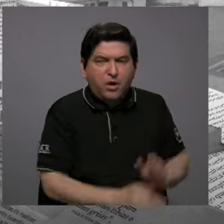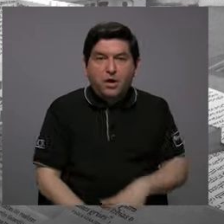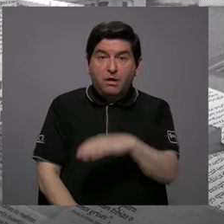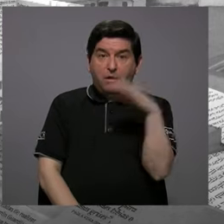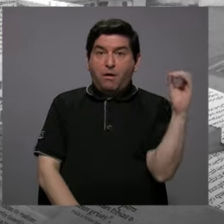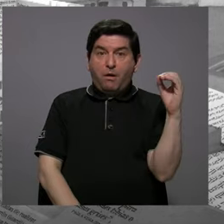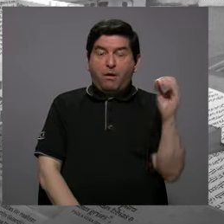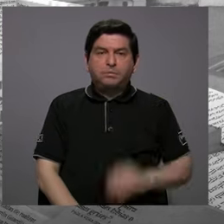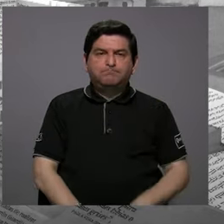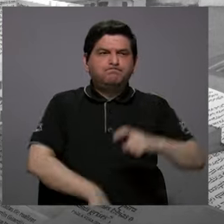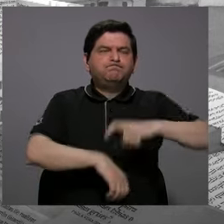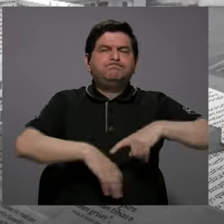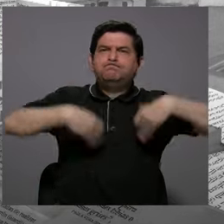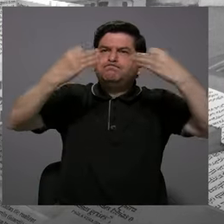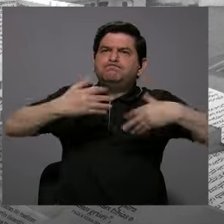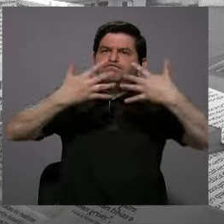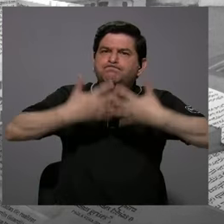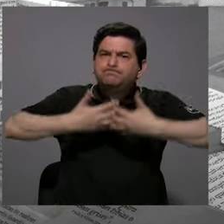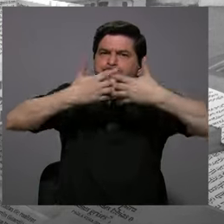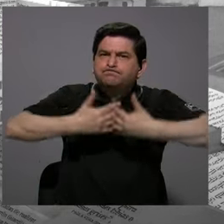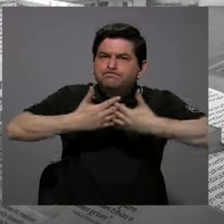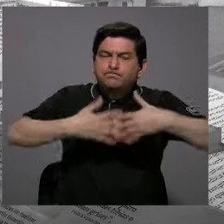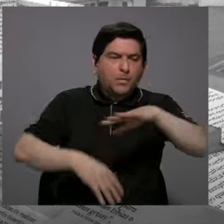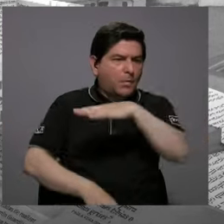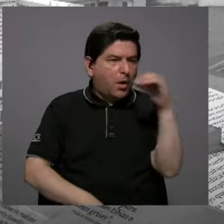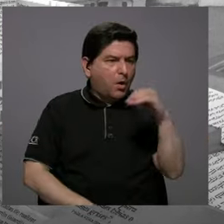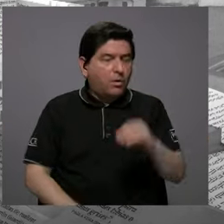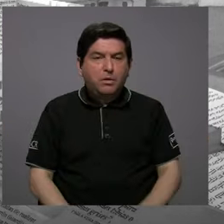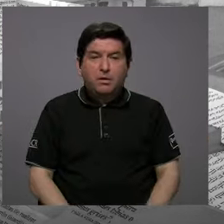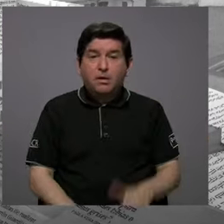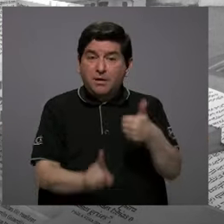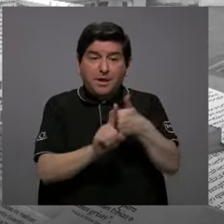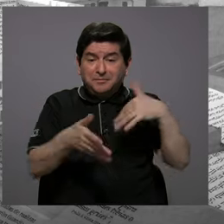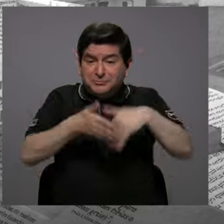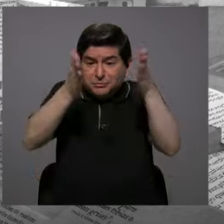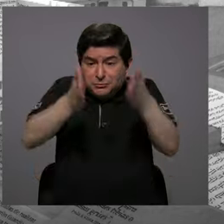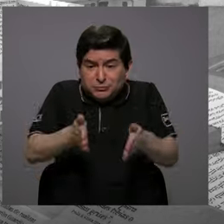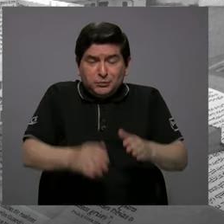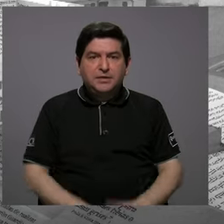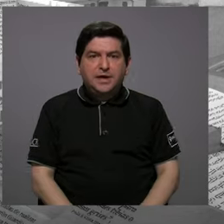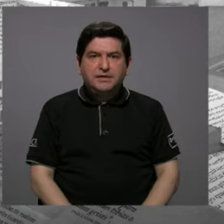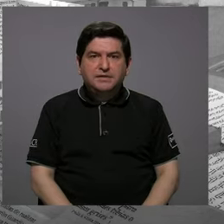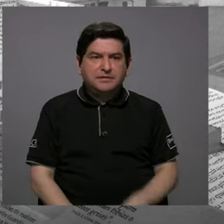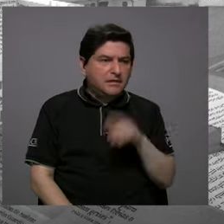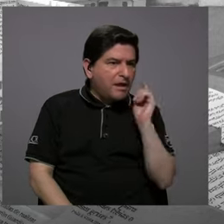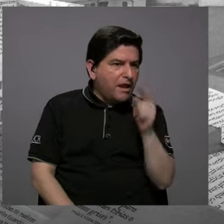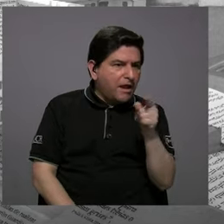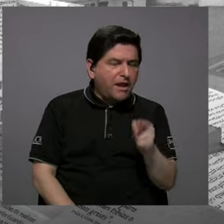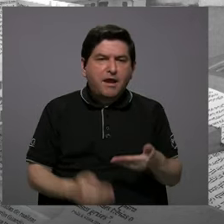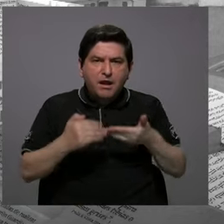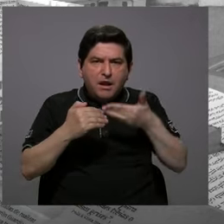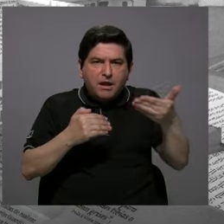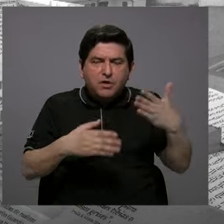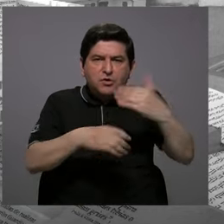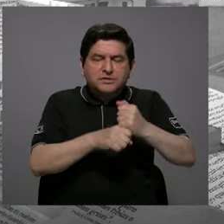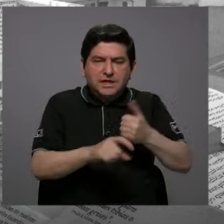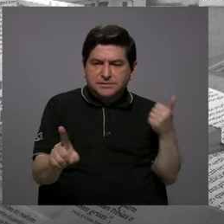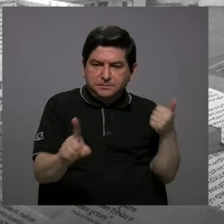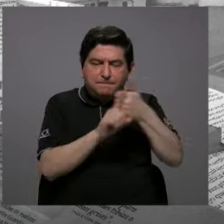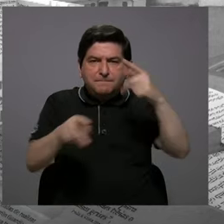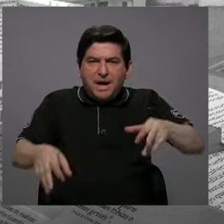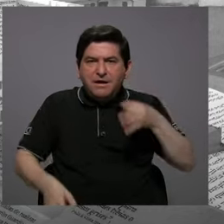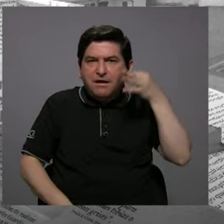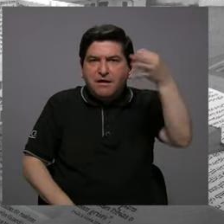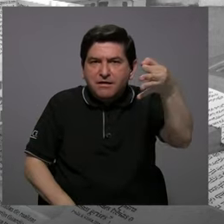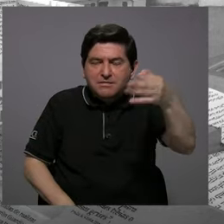una una toma de decisión en una empresa o o un propio alumno también hace cosas que van a tener impacto en su futuro